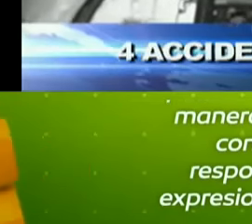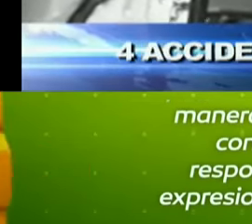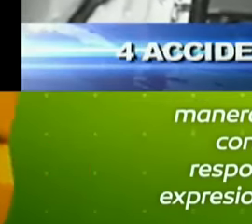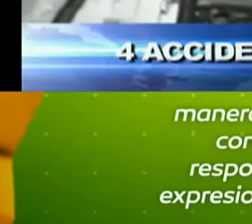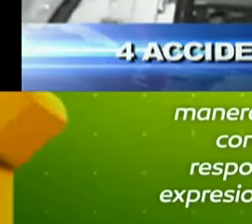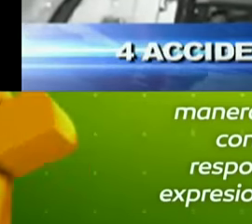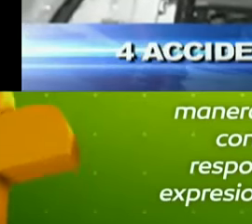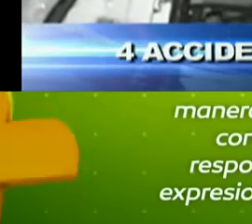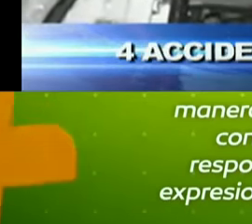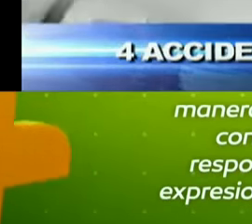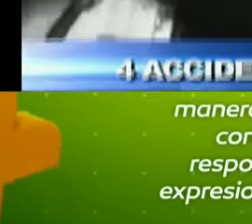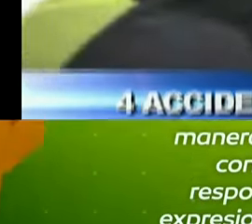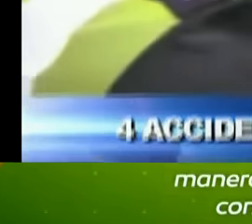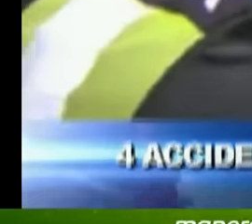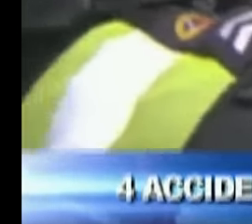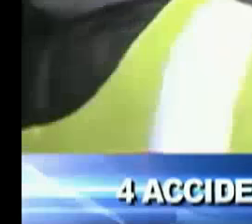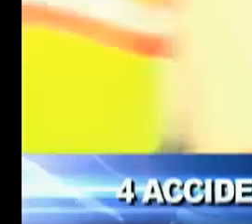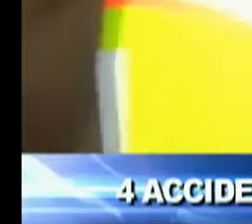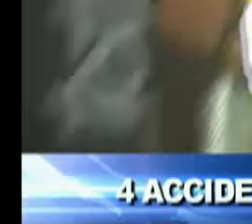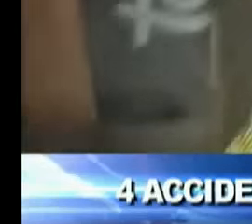viales.